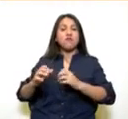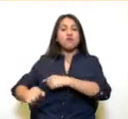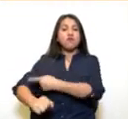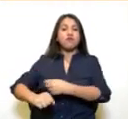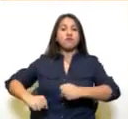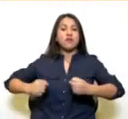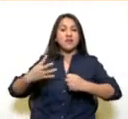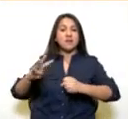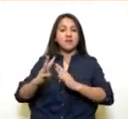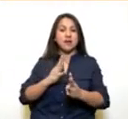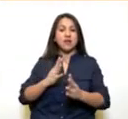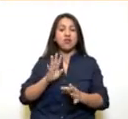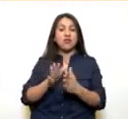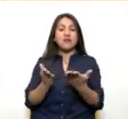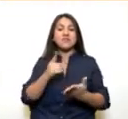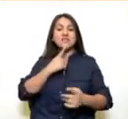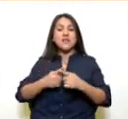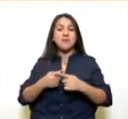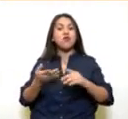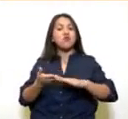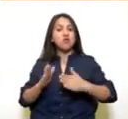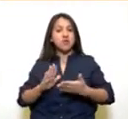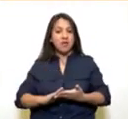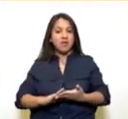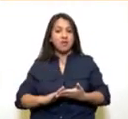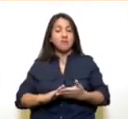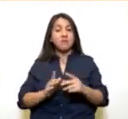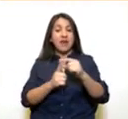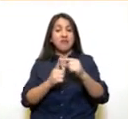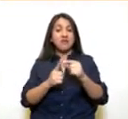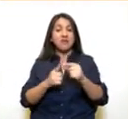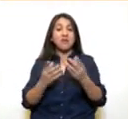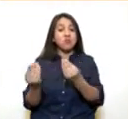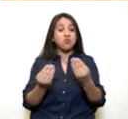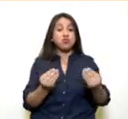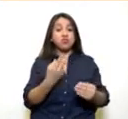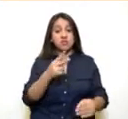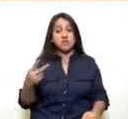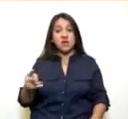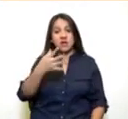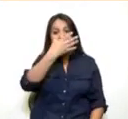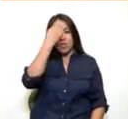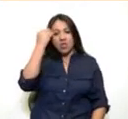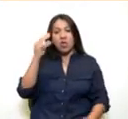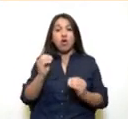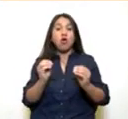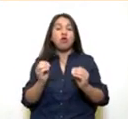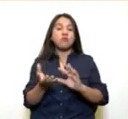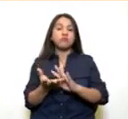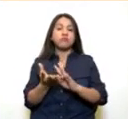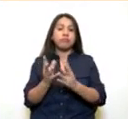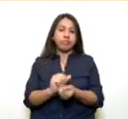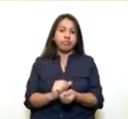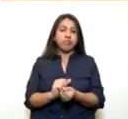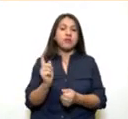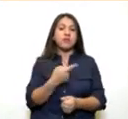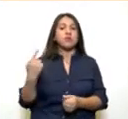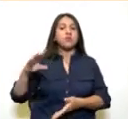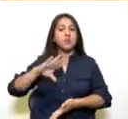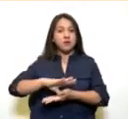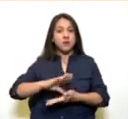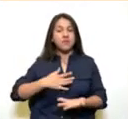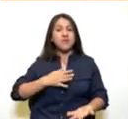comunidad una palabra olvidada o por lo menos deteriorada en nuestro país y dice